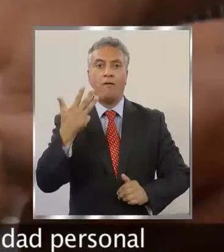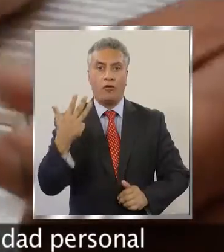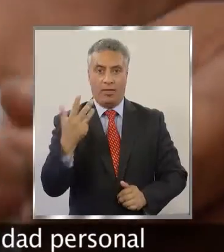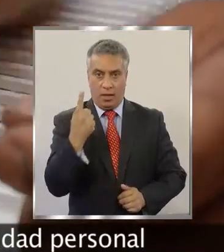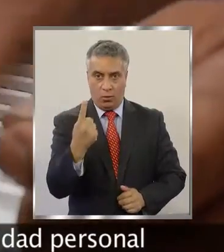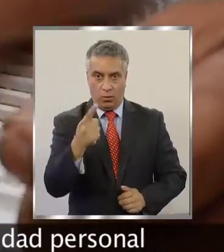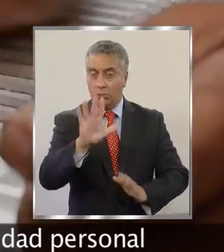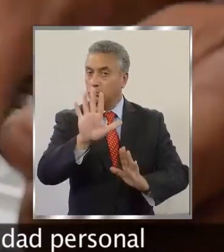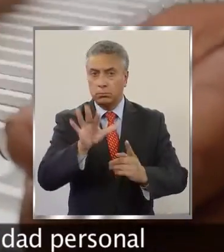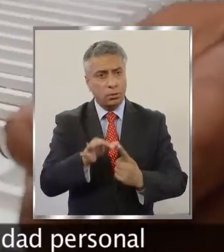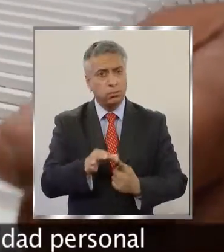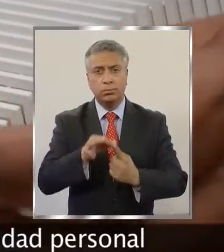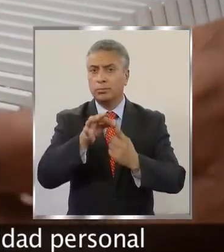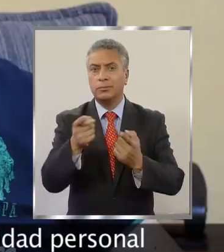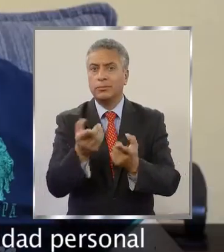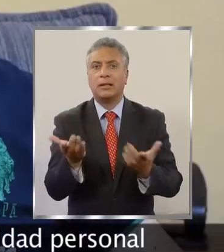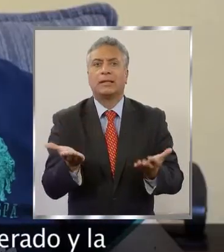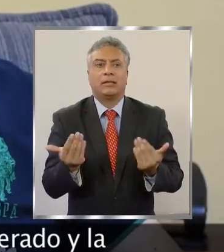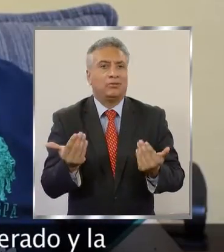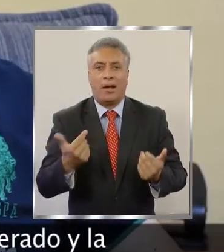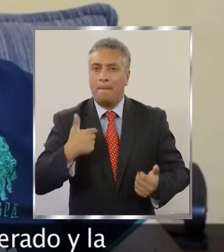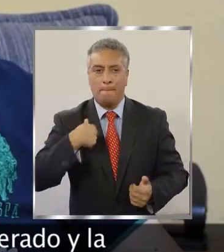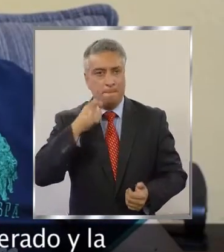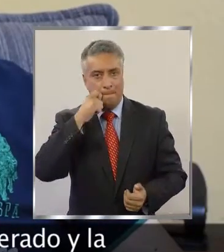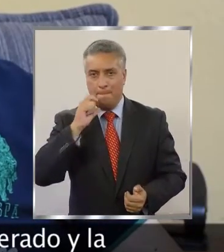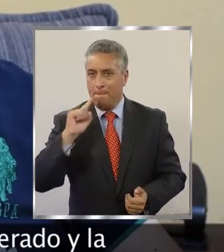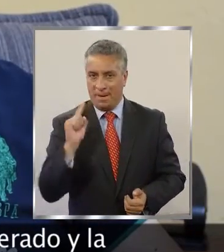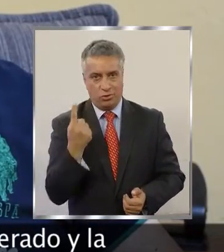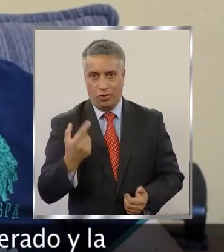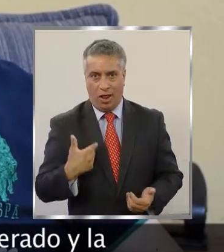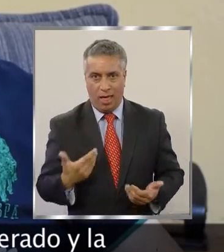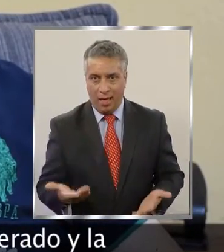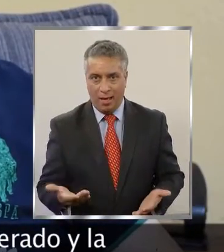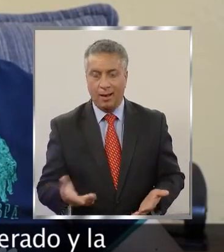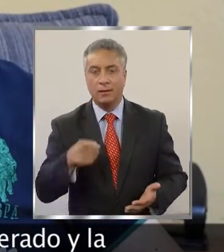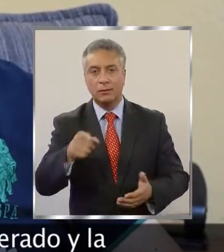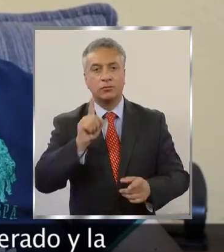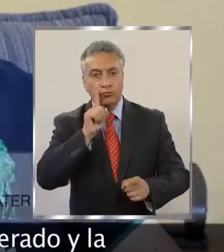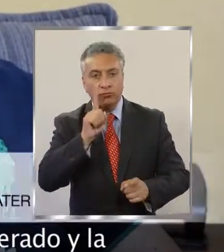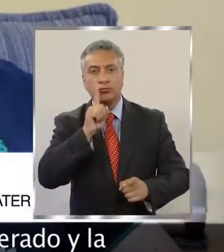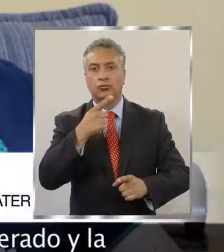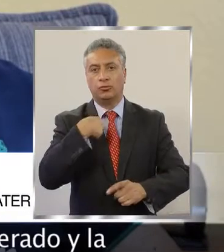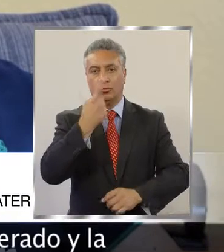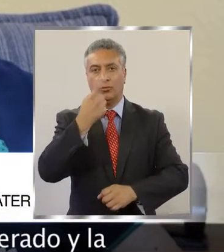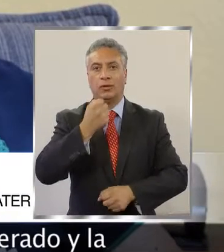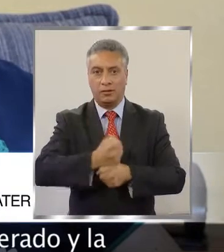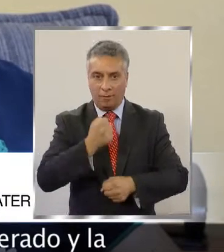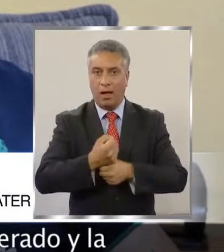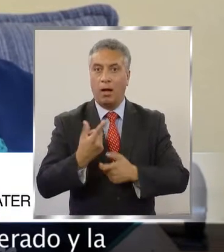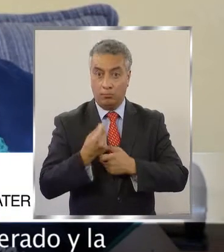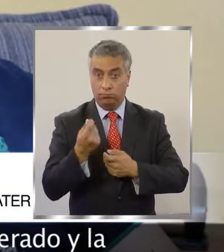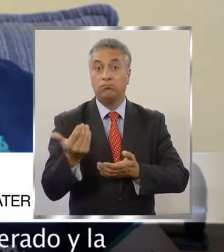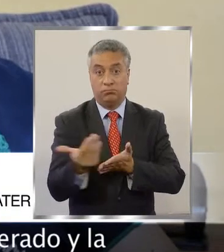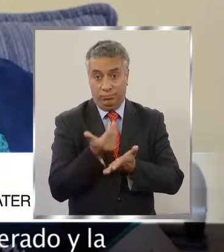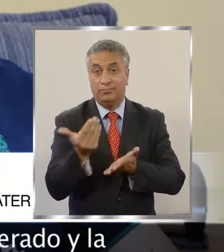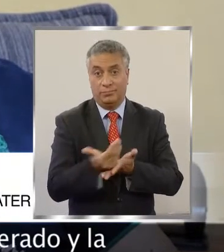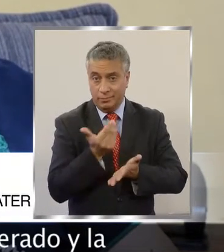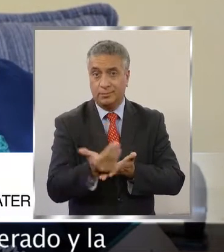principalmente por la necesidad personal de tener un trabajo remunerado.